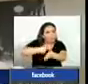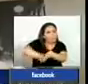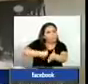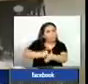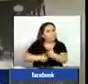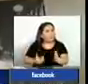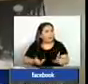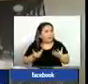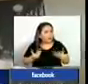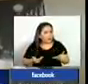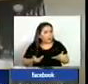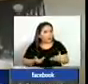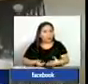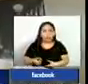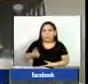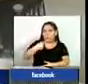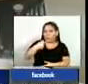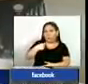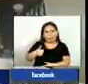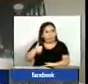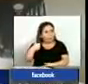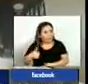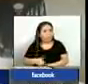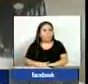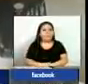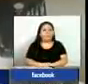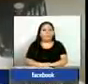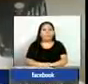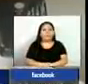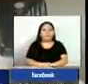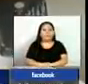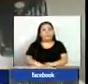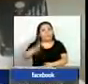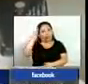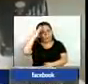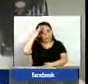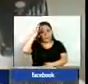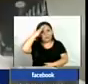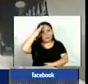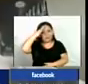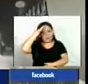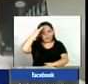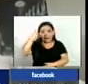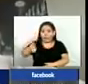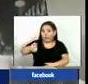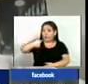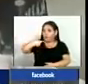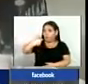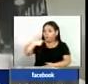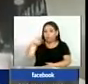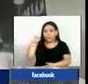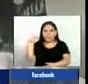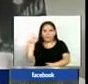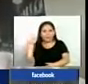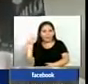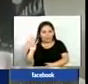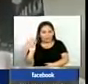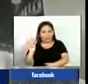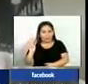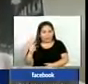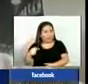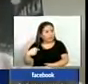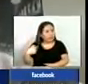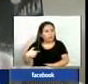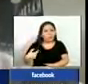hacerle buen uso. Y sé que también la vitamina tiene que ser